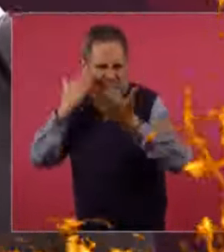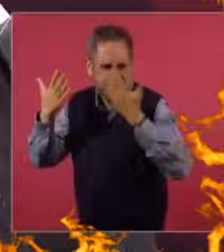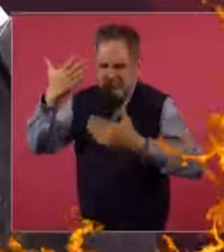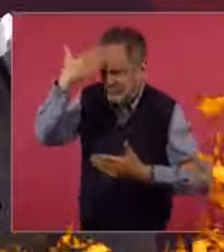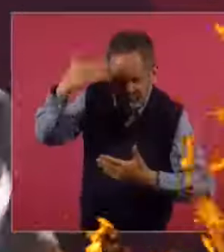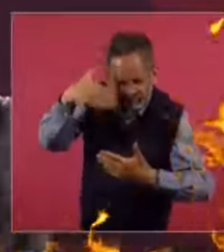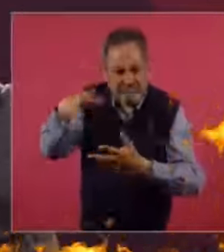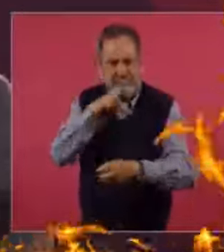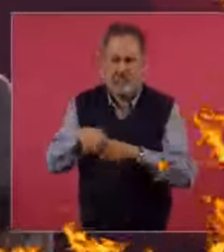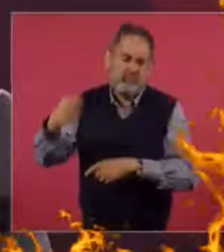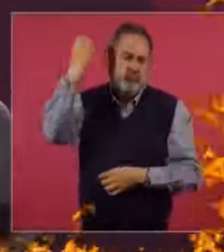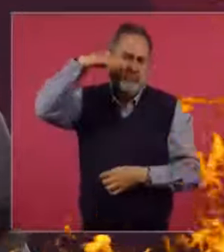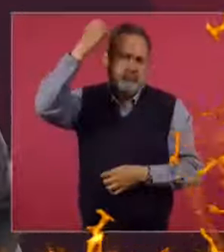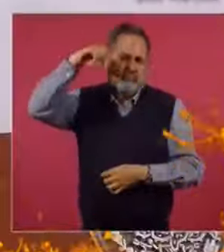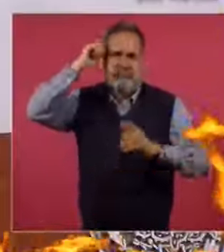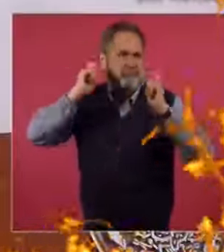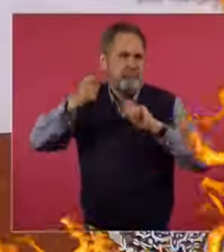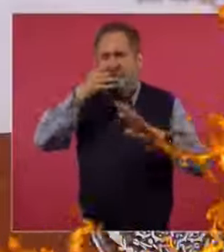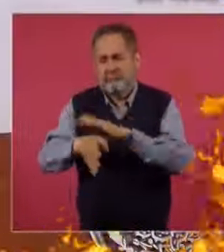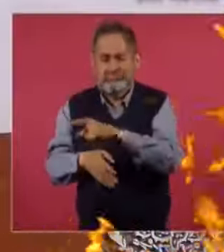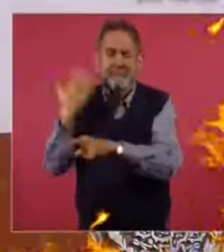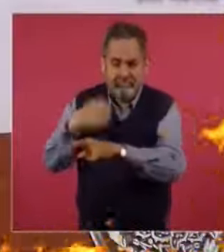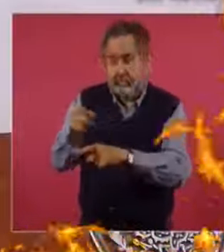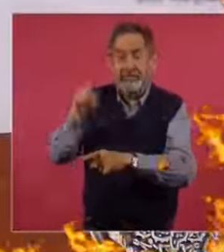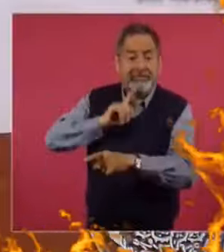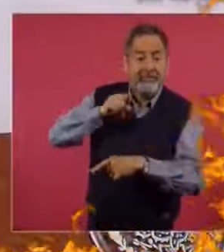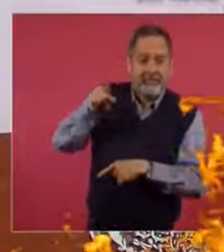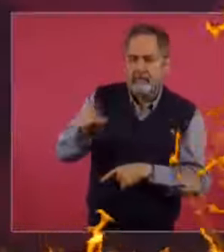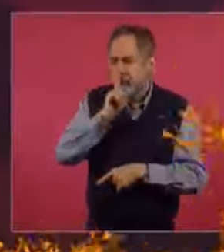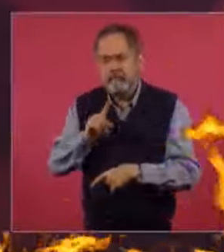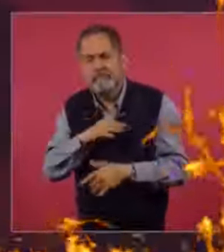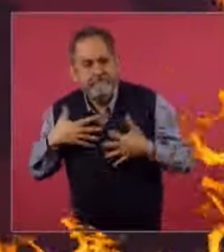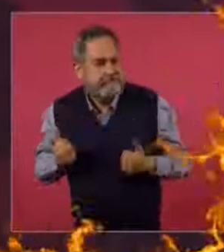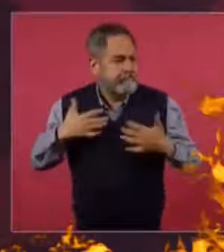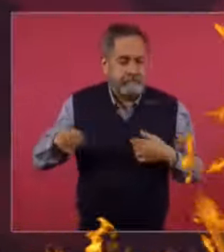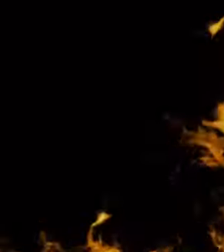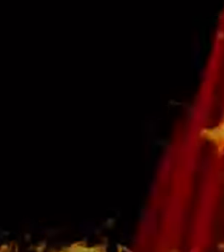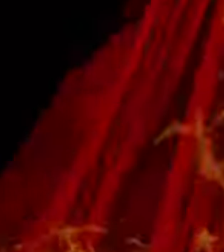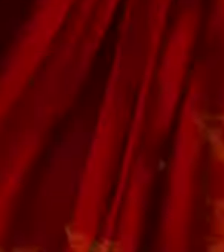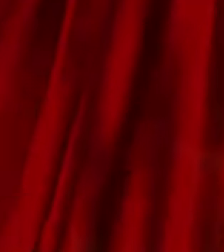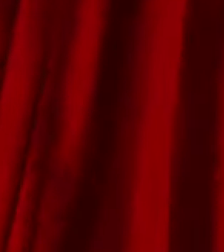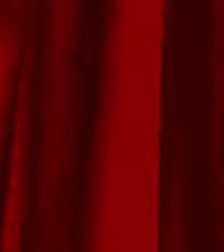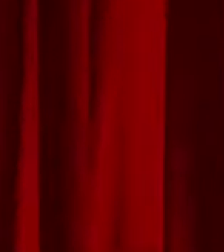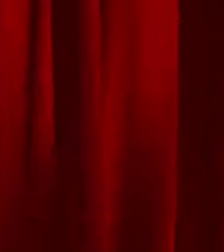una mujer con experiencia, una mujer sensible, una mujer honesta.